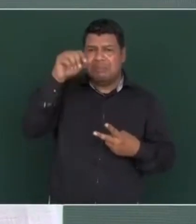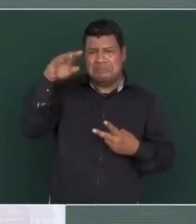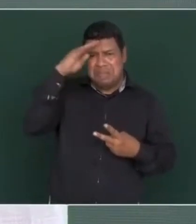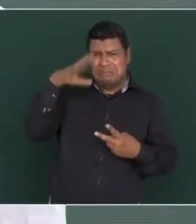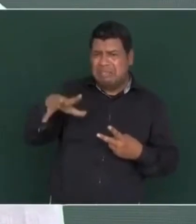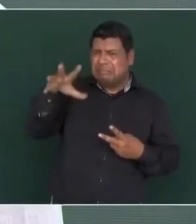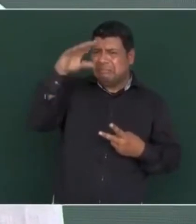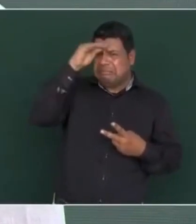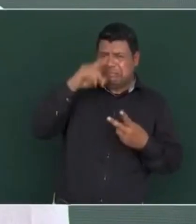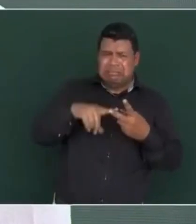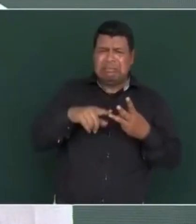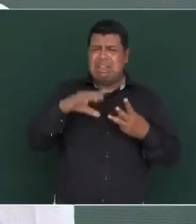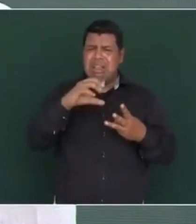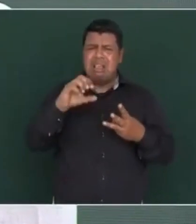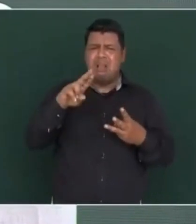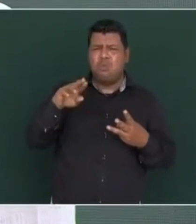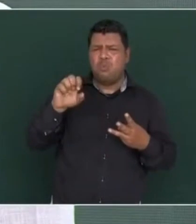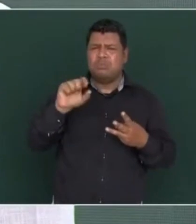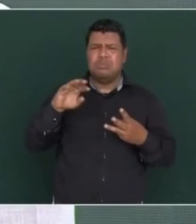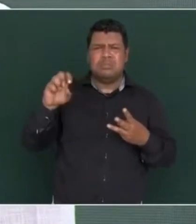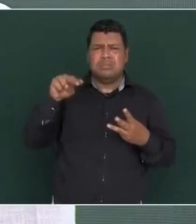como piensa Krause,